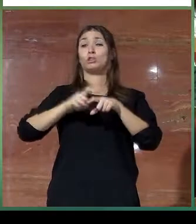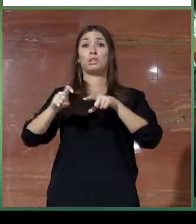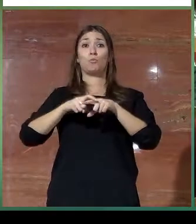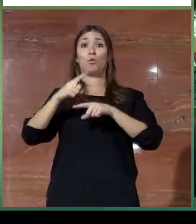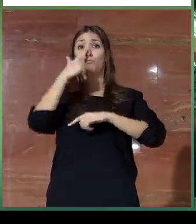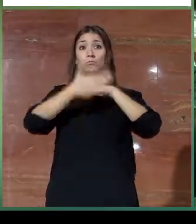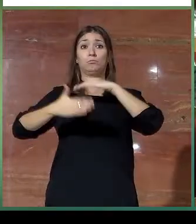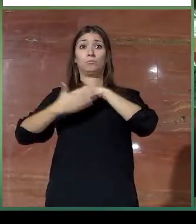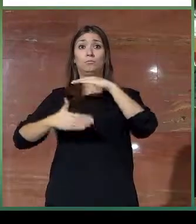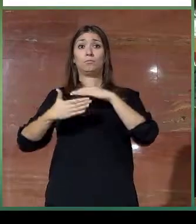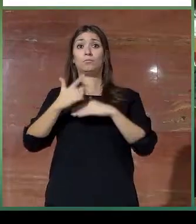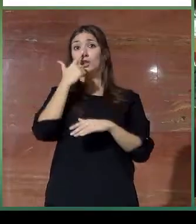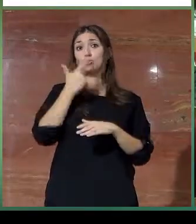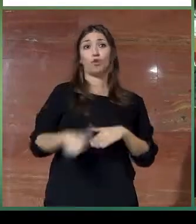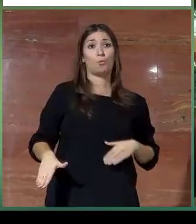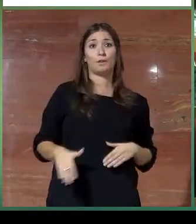movilidad, sobran.